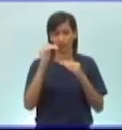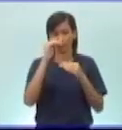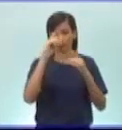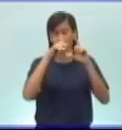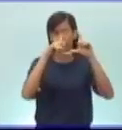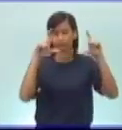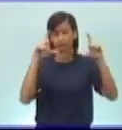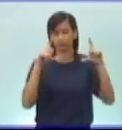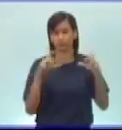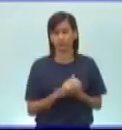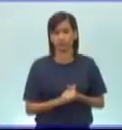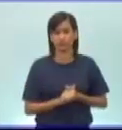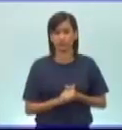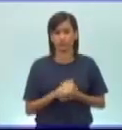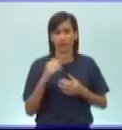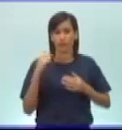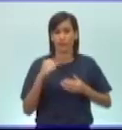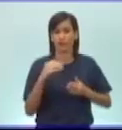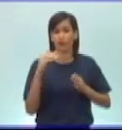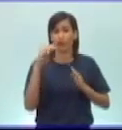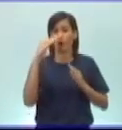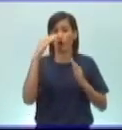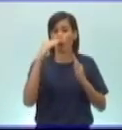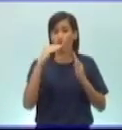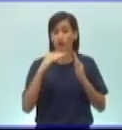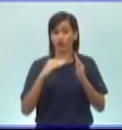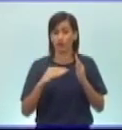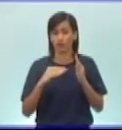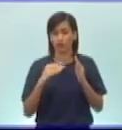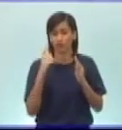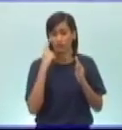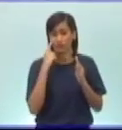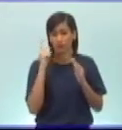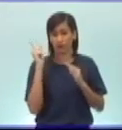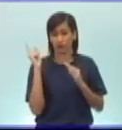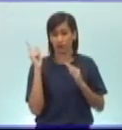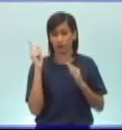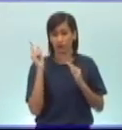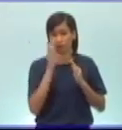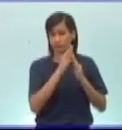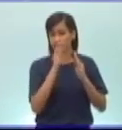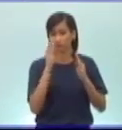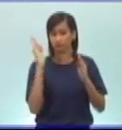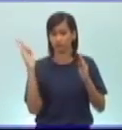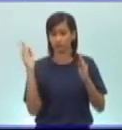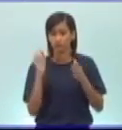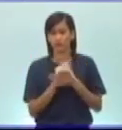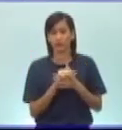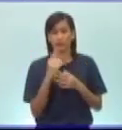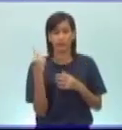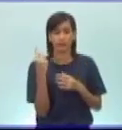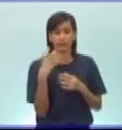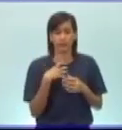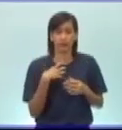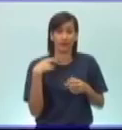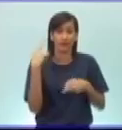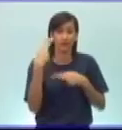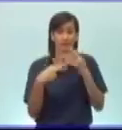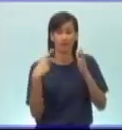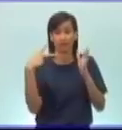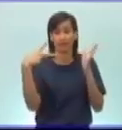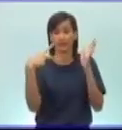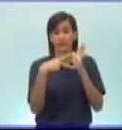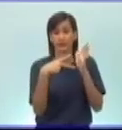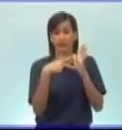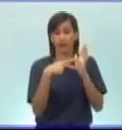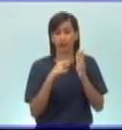en que aparecen estas operaciones, primero tenemos que hacer la división. Dividimos